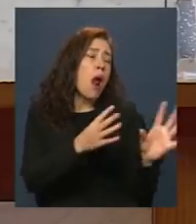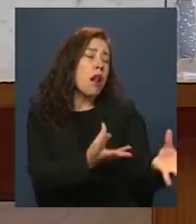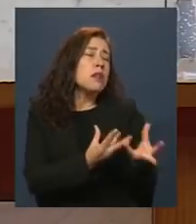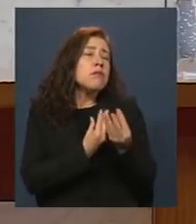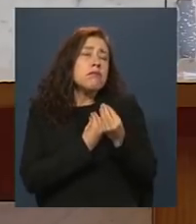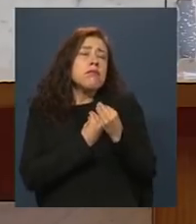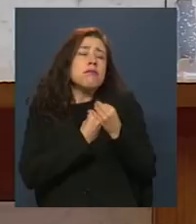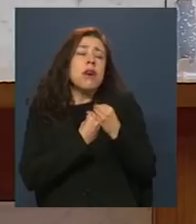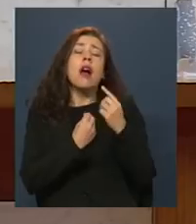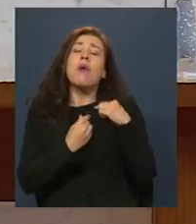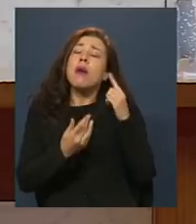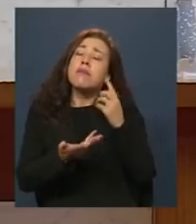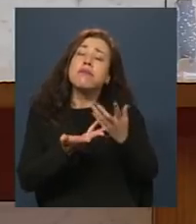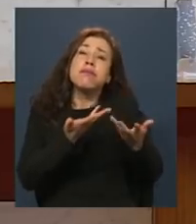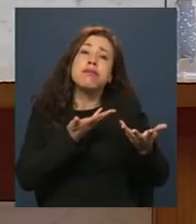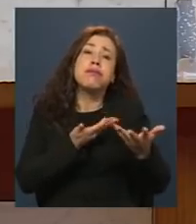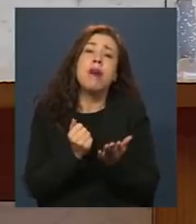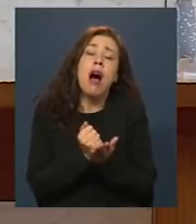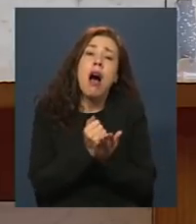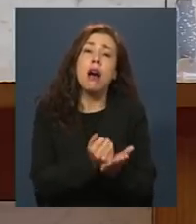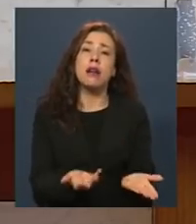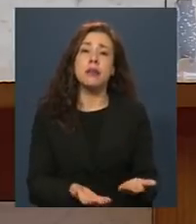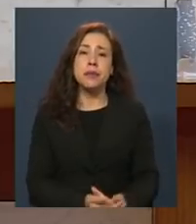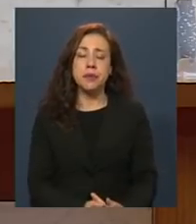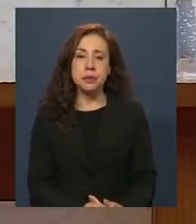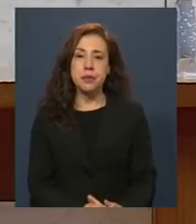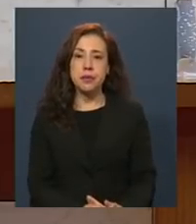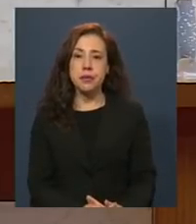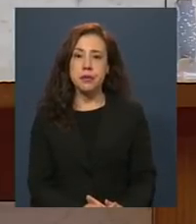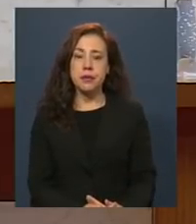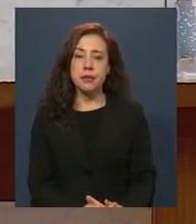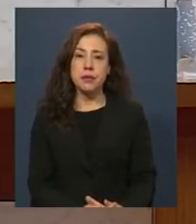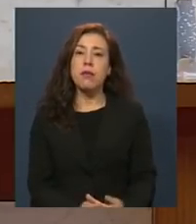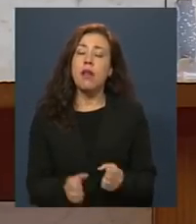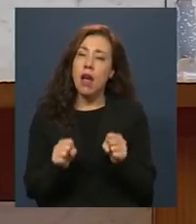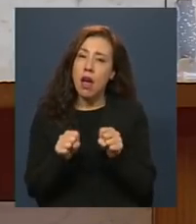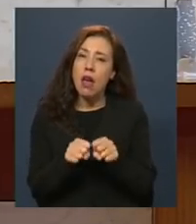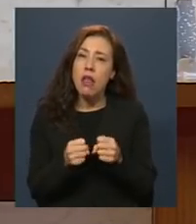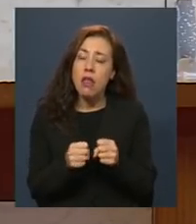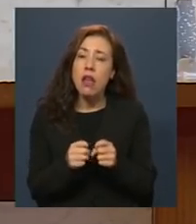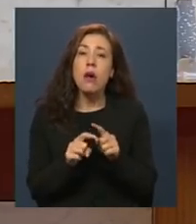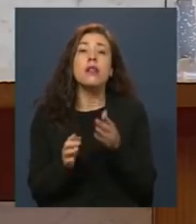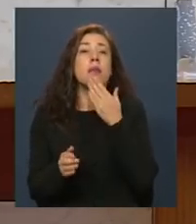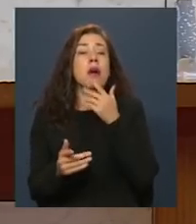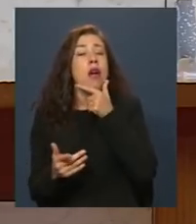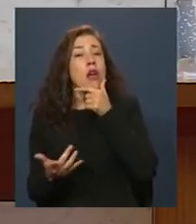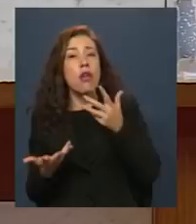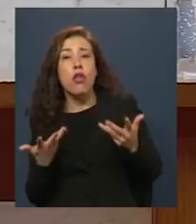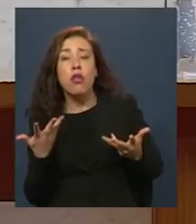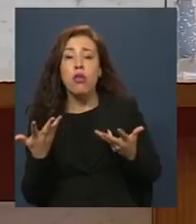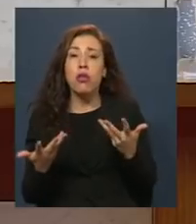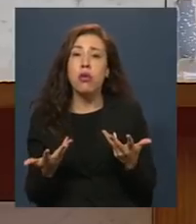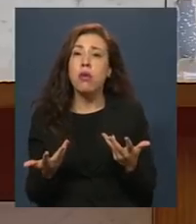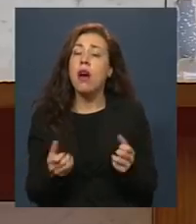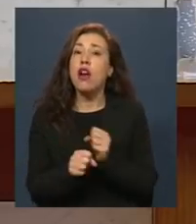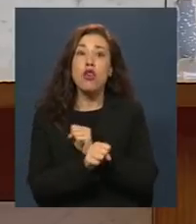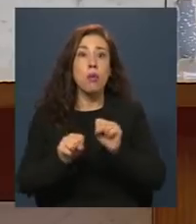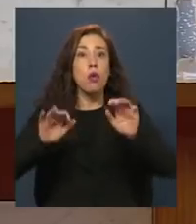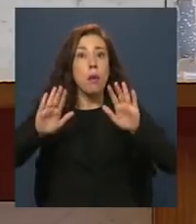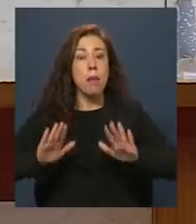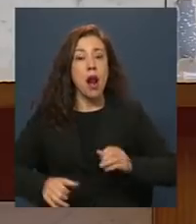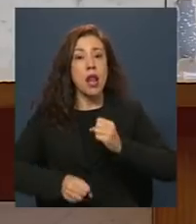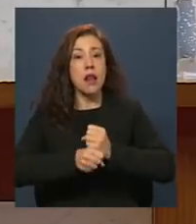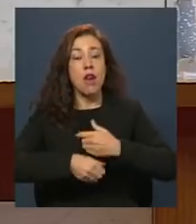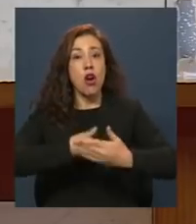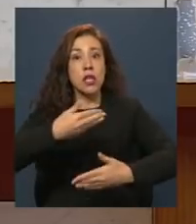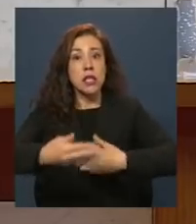y somos solidarios y solidarias. Los daños e incertidumbre no pudieron paralizar el funcionamiento